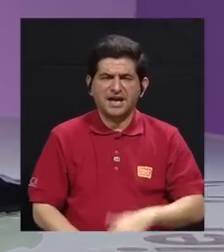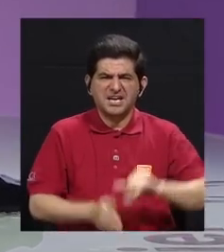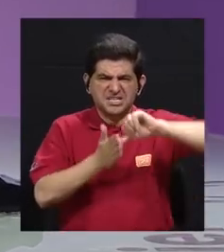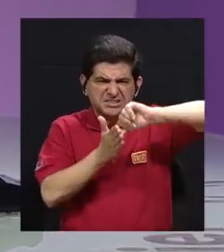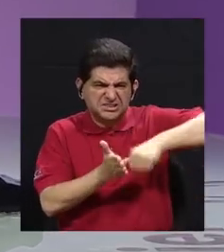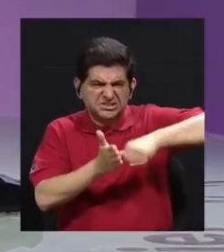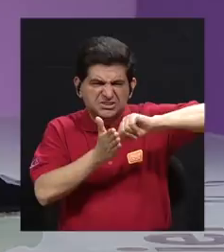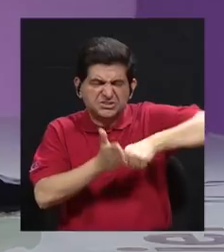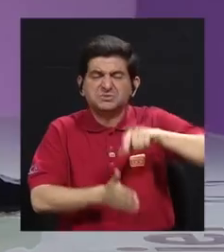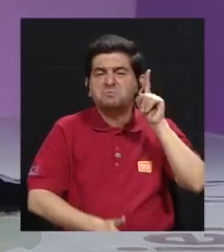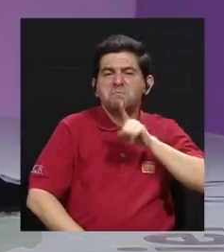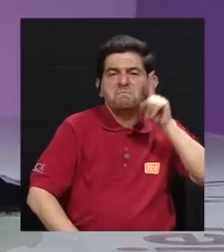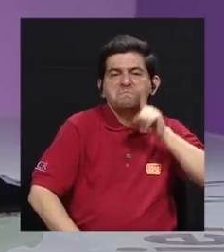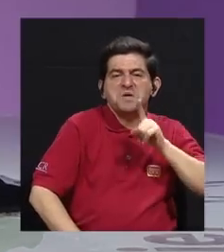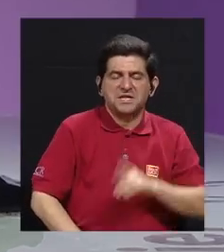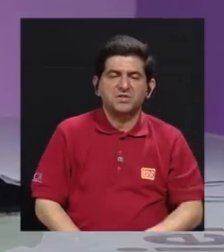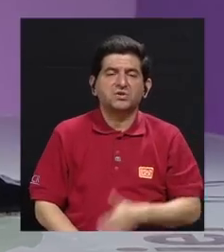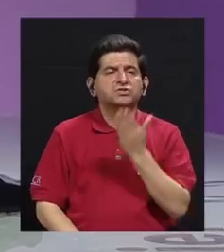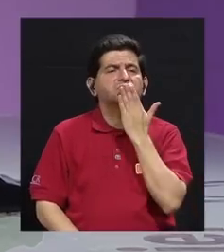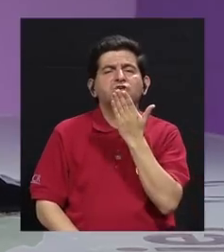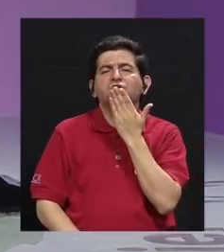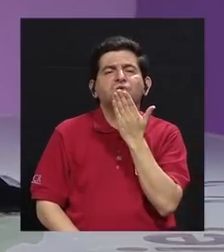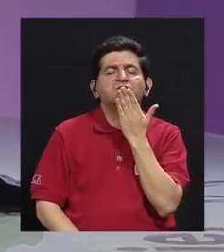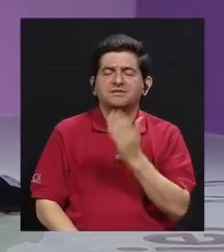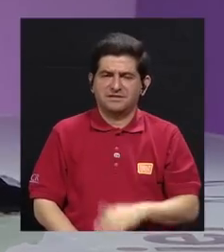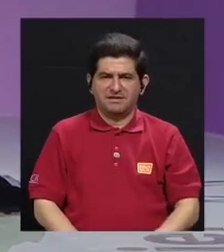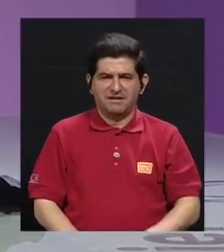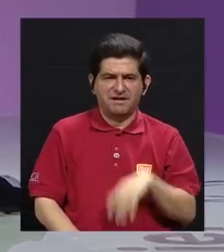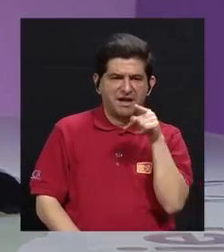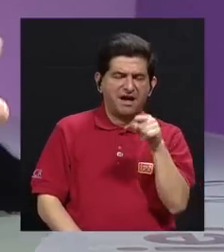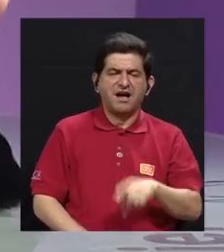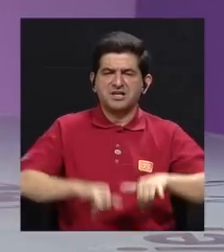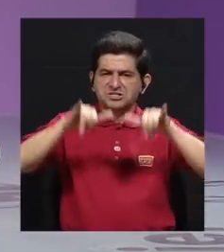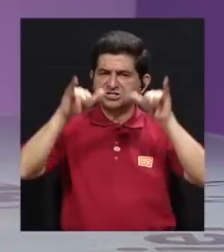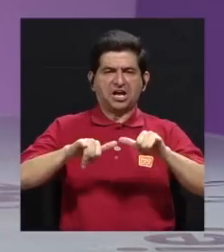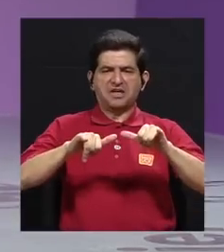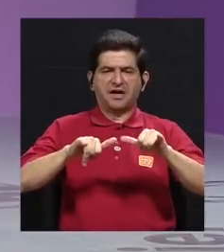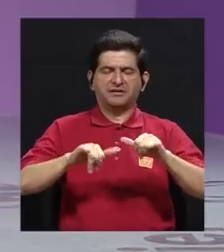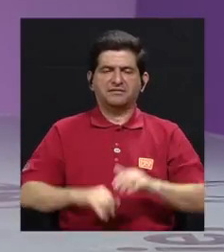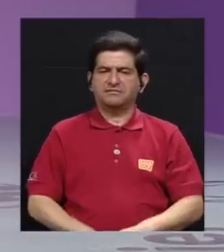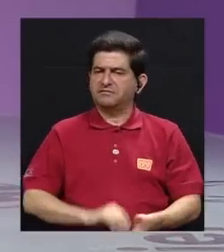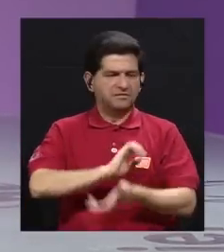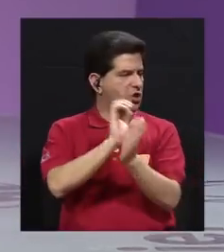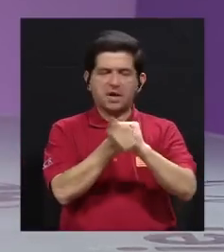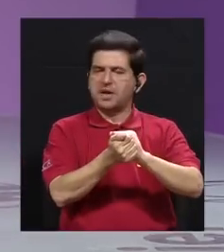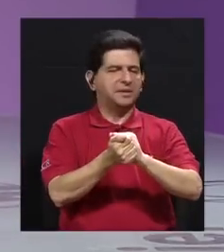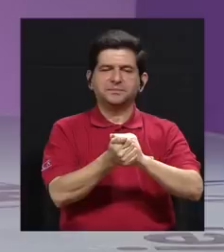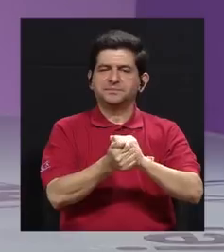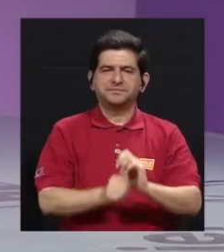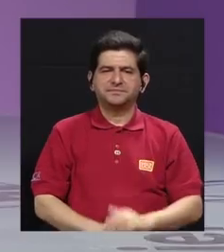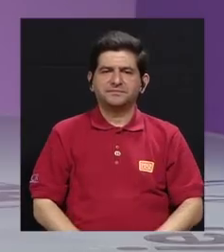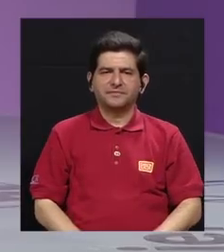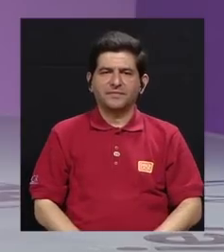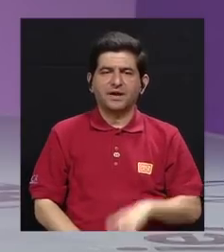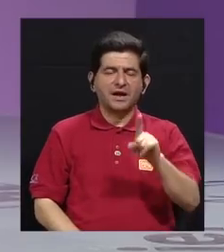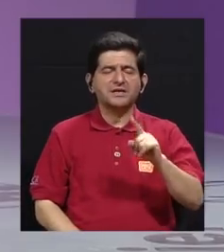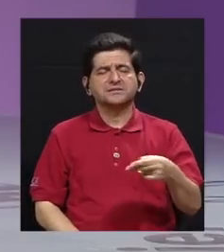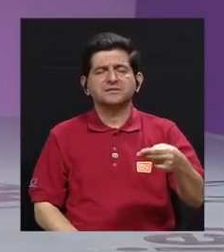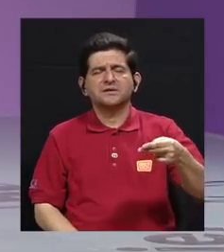a reforzar los mitos de que lo indígena es quieto,